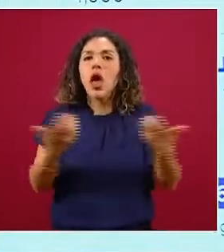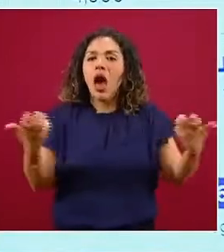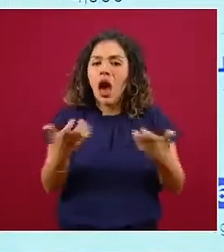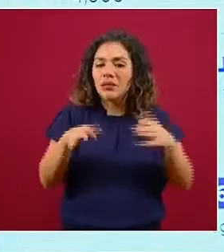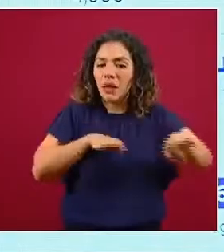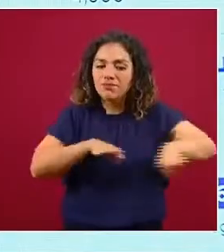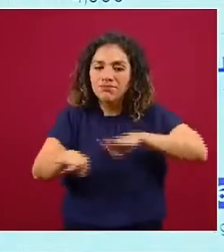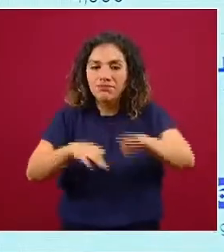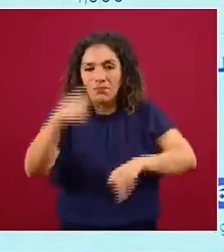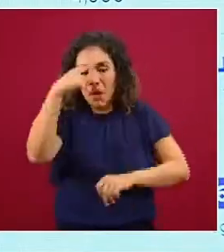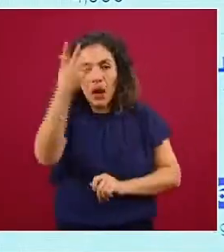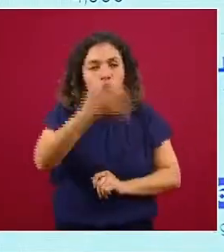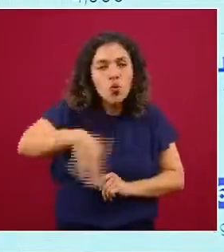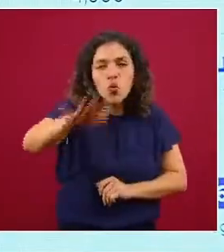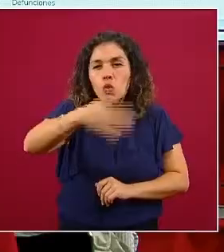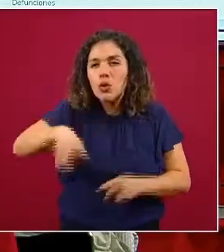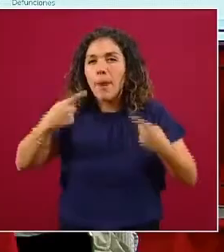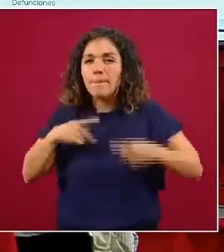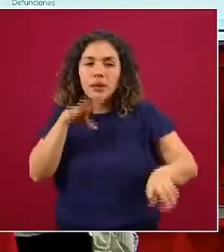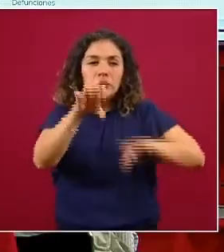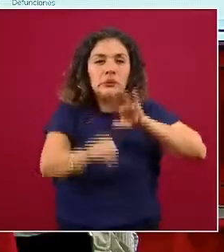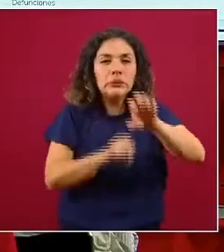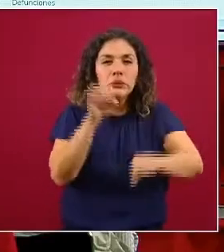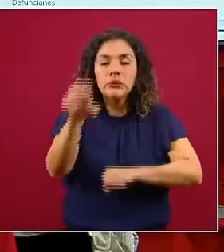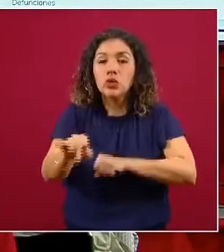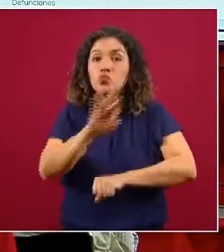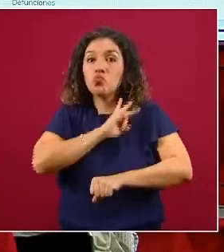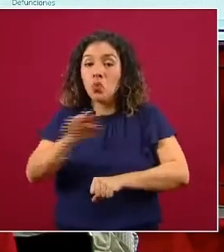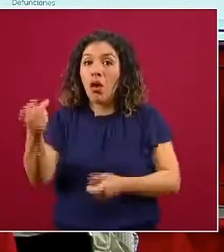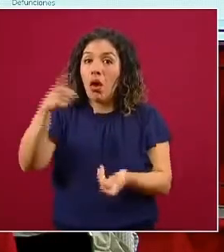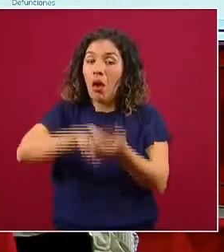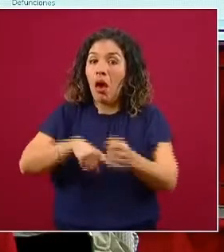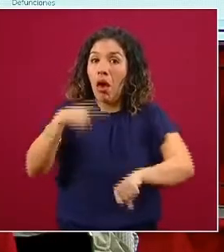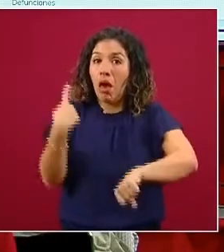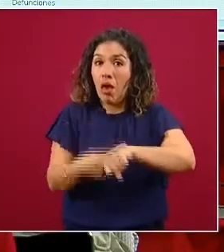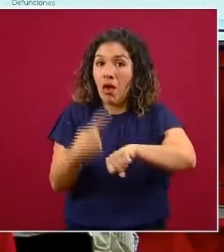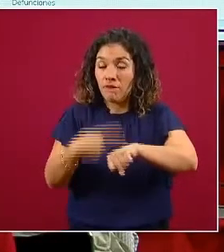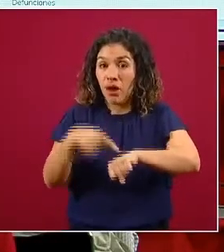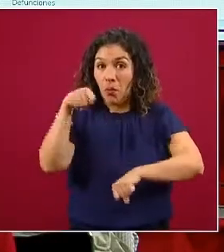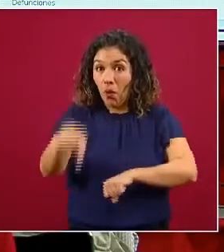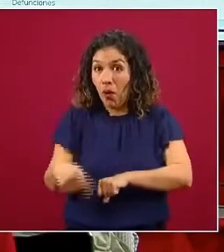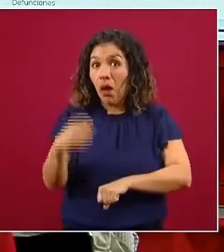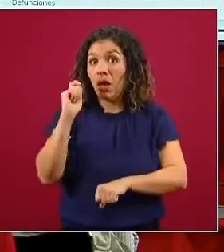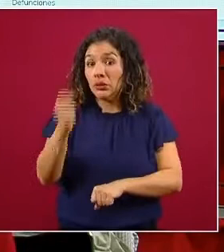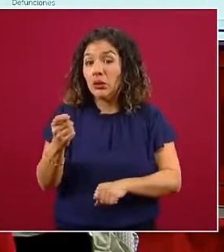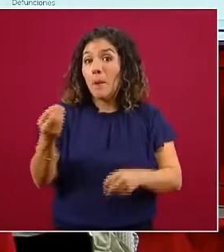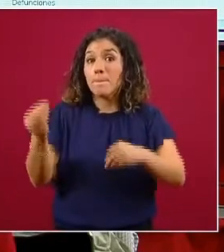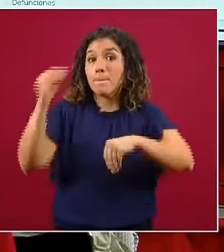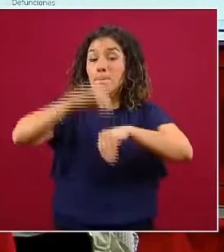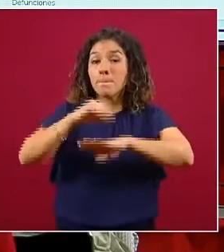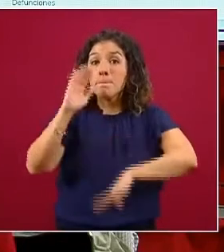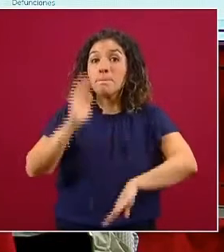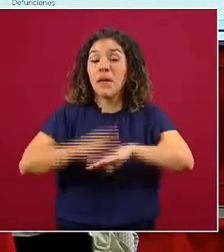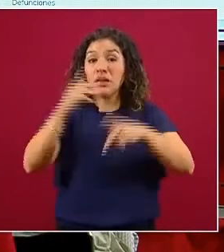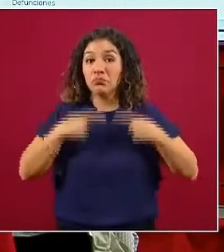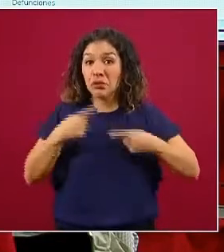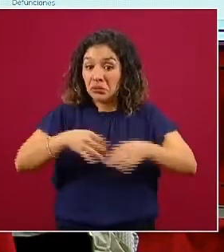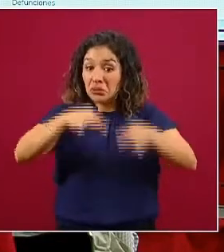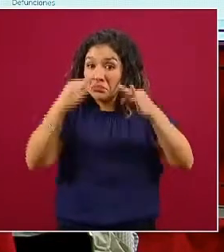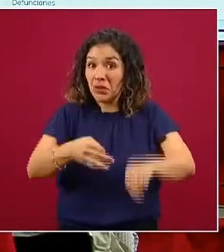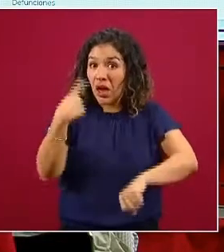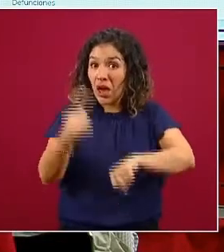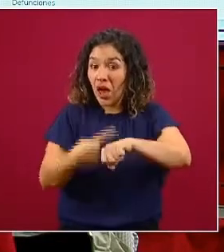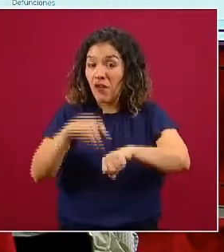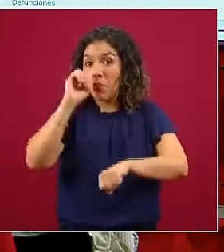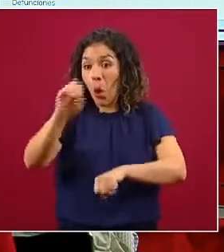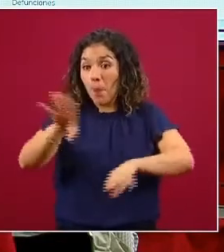activa, de casos y de contactos. No necesariamente representa un incremento en la cantidad de los casos confirmados o de la